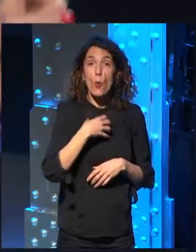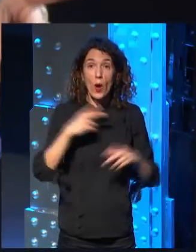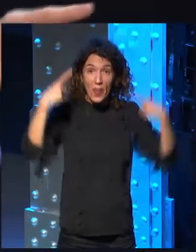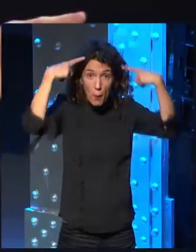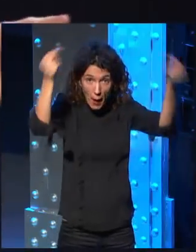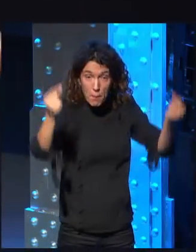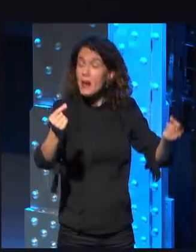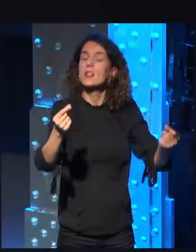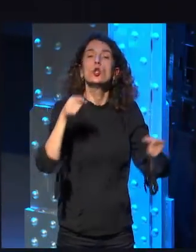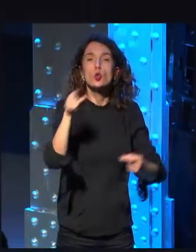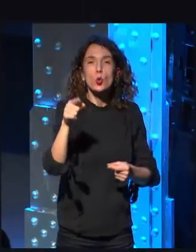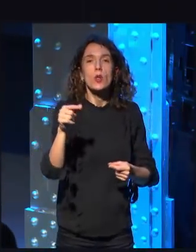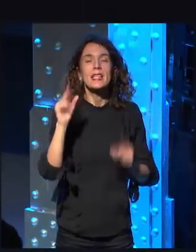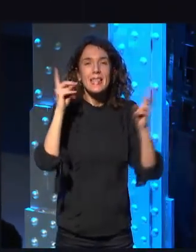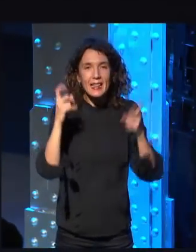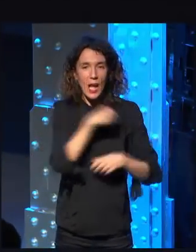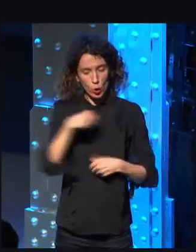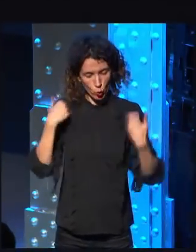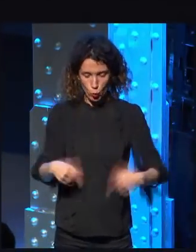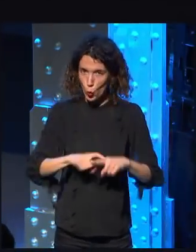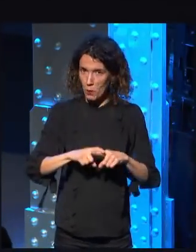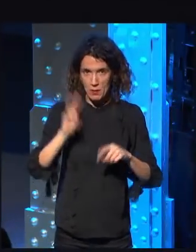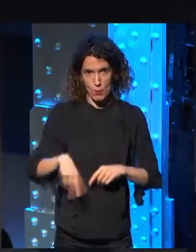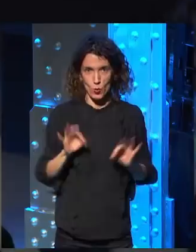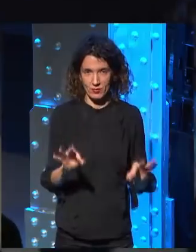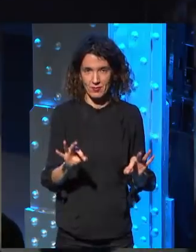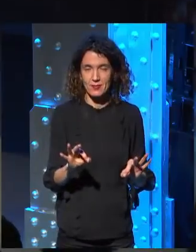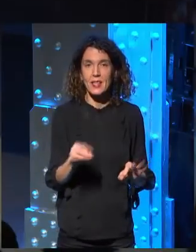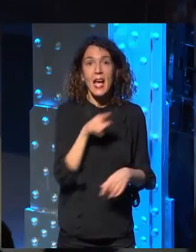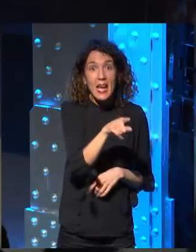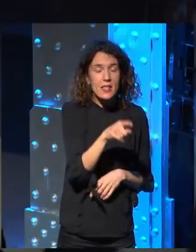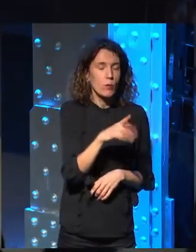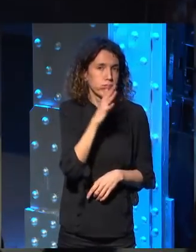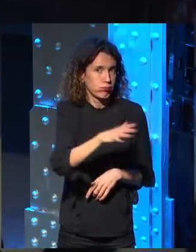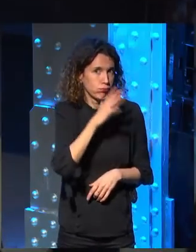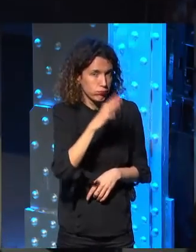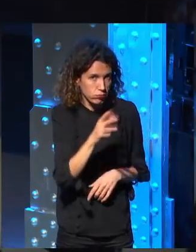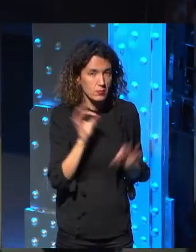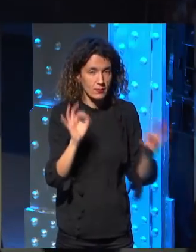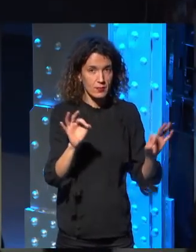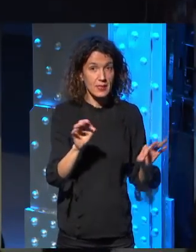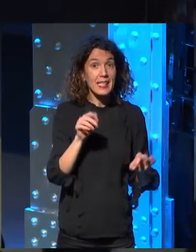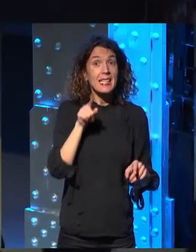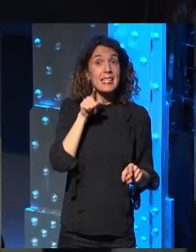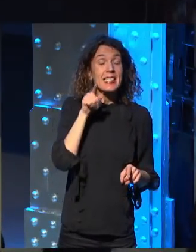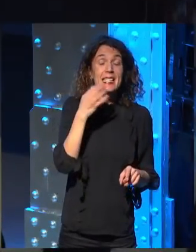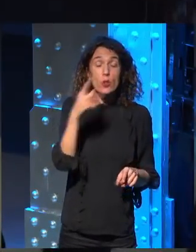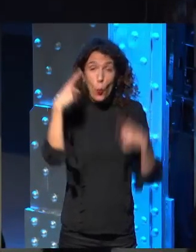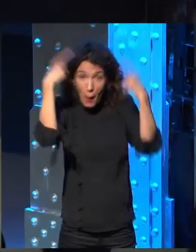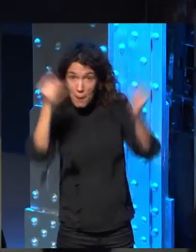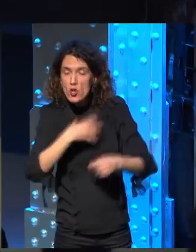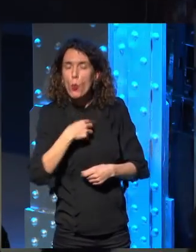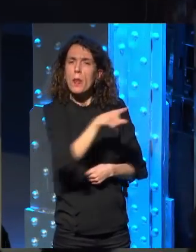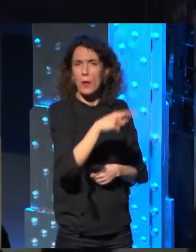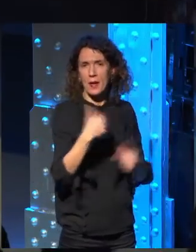Batman, sé tú mismo. Ese es extraordinario. Ese es extraordinario. se llama así, sé tú mismo si no puedes ser Exacto.